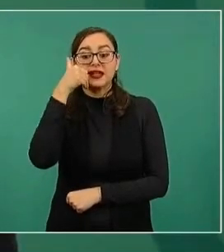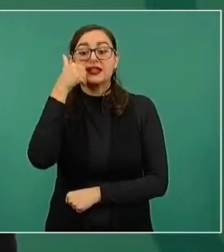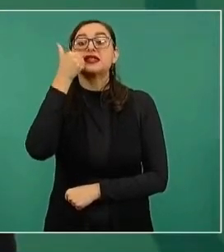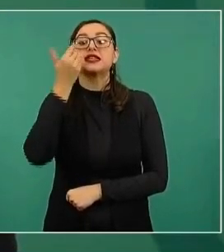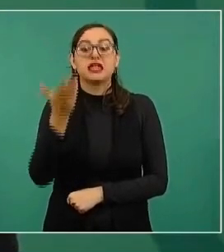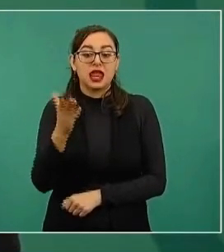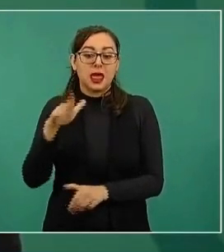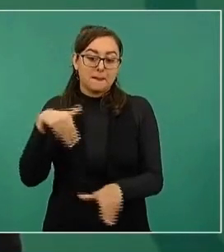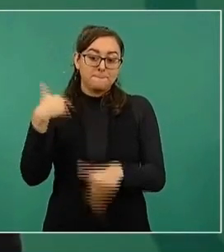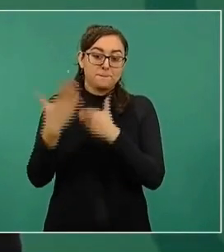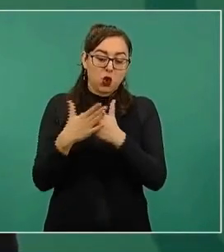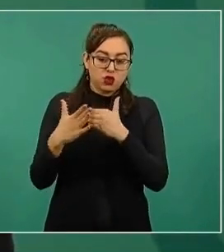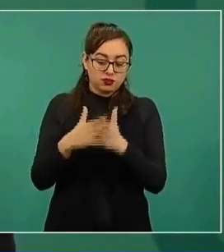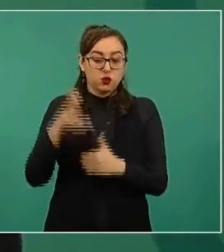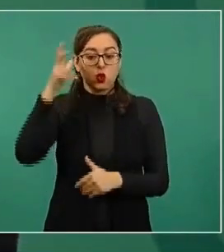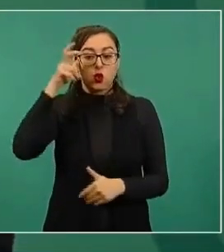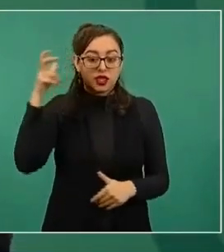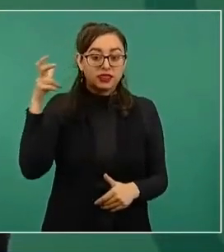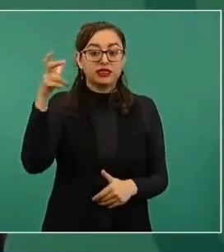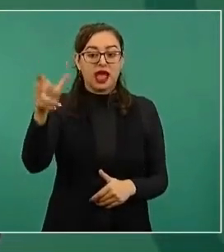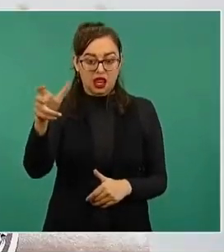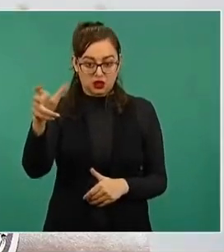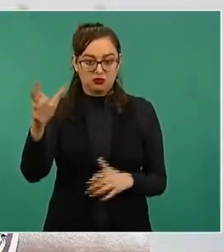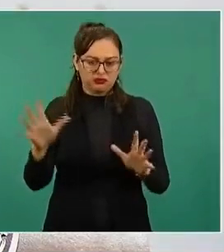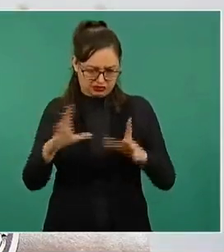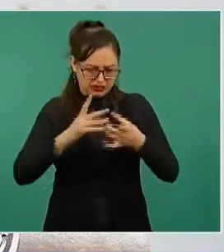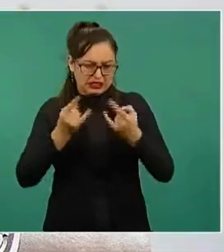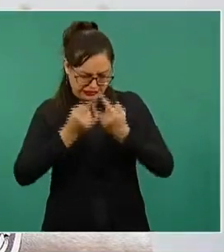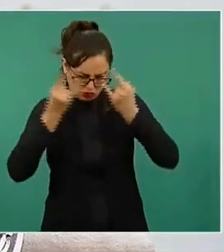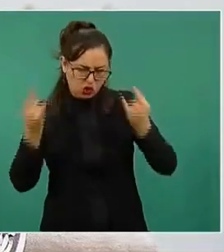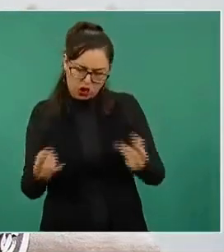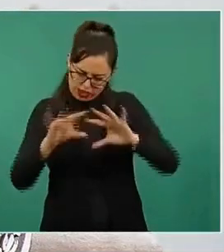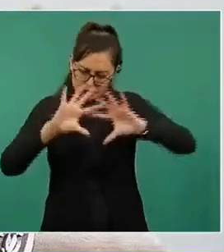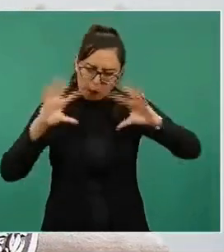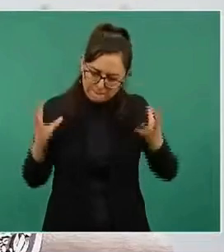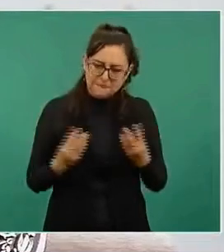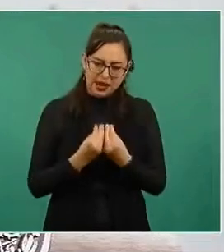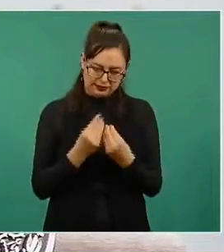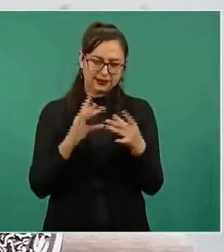candidato en Hidalgo para tener toda la